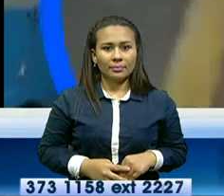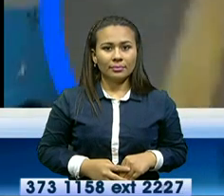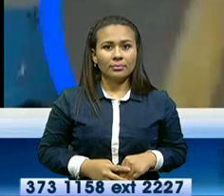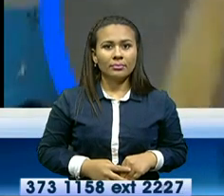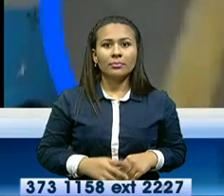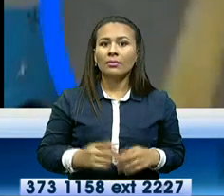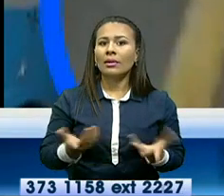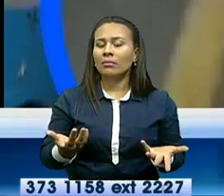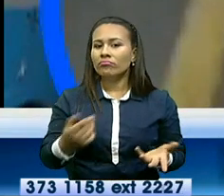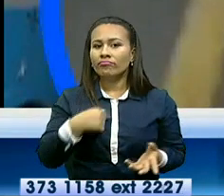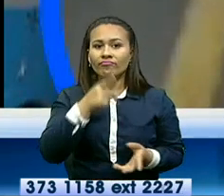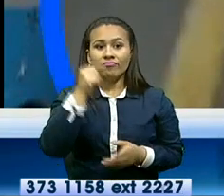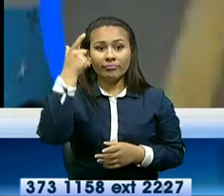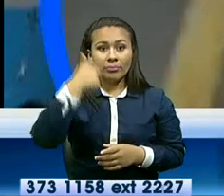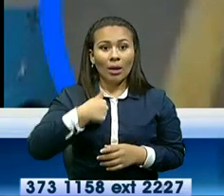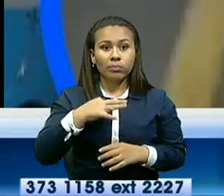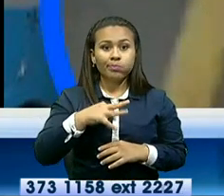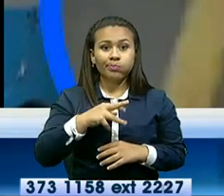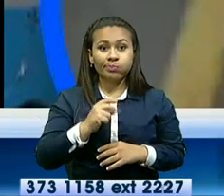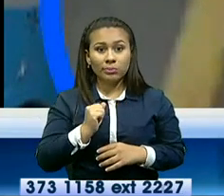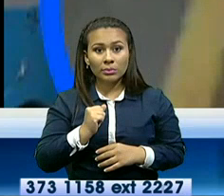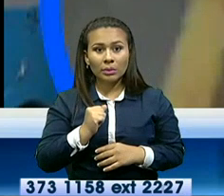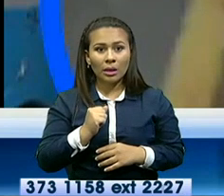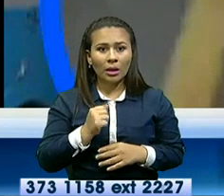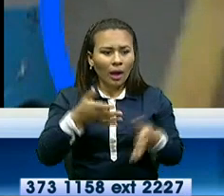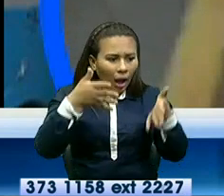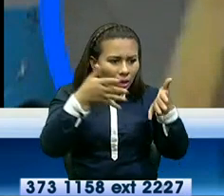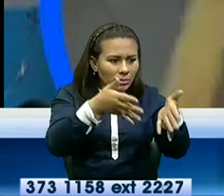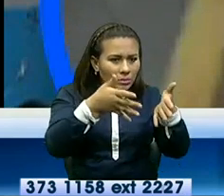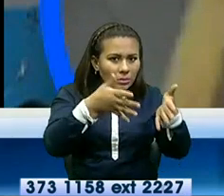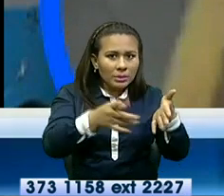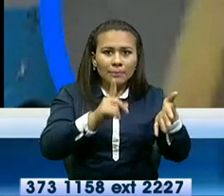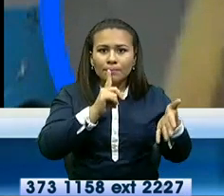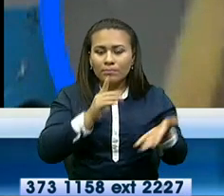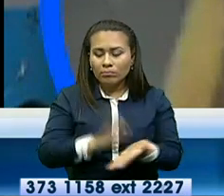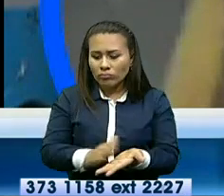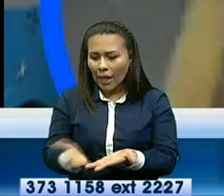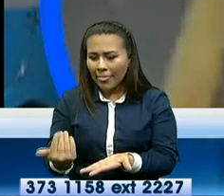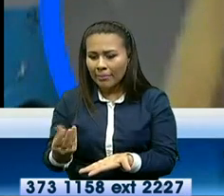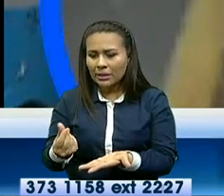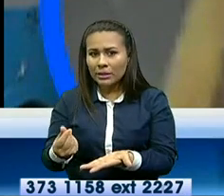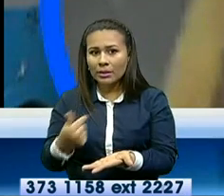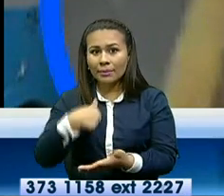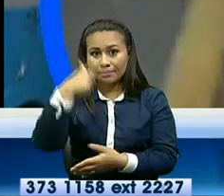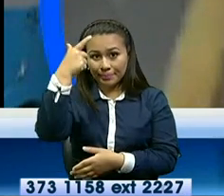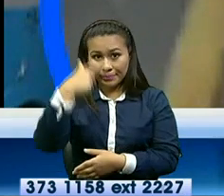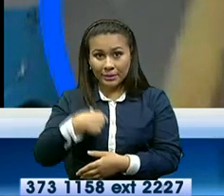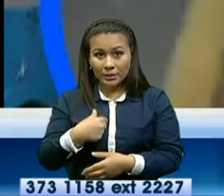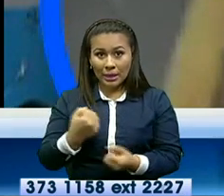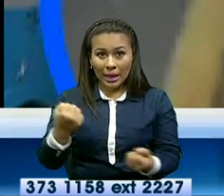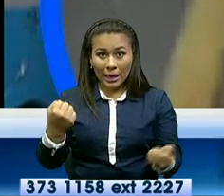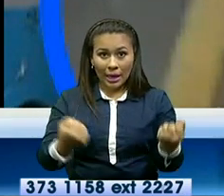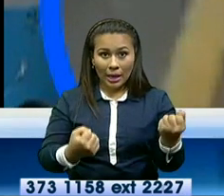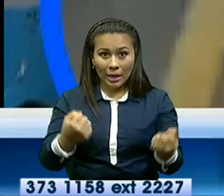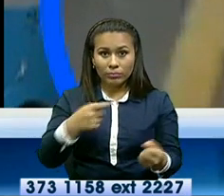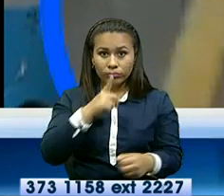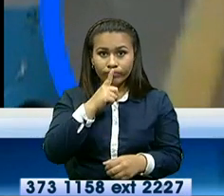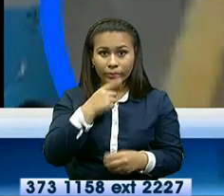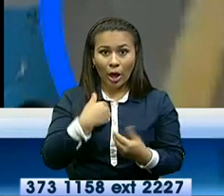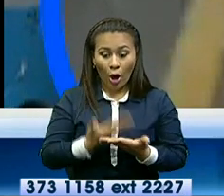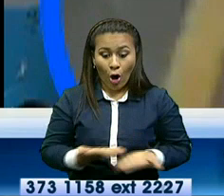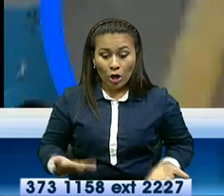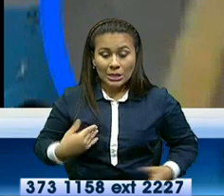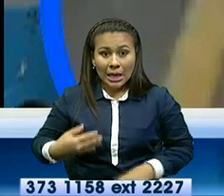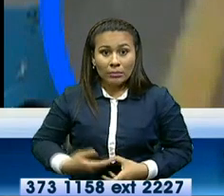Mientras los asaltantes centraban su atención en el despachador, el dueño del vehículo aparentemente esconde sus